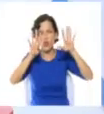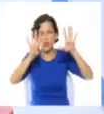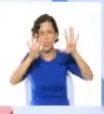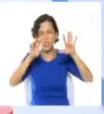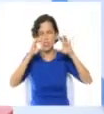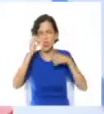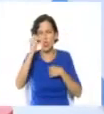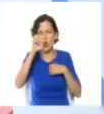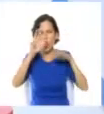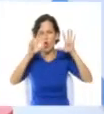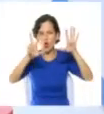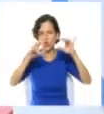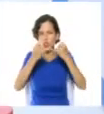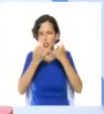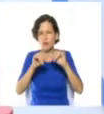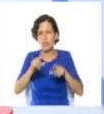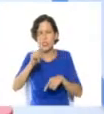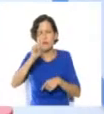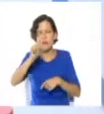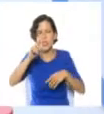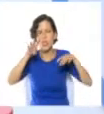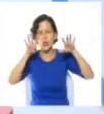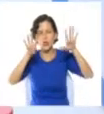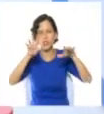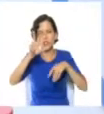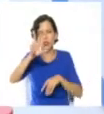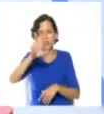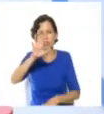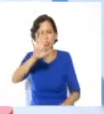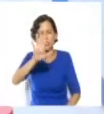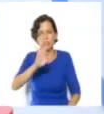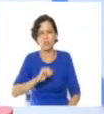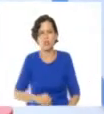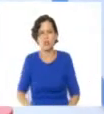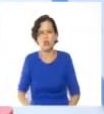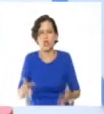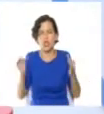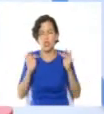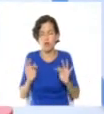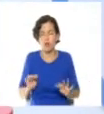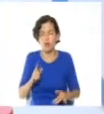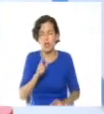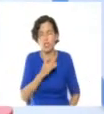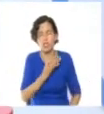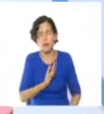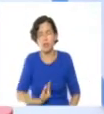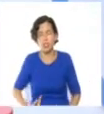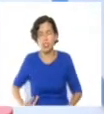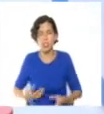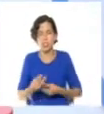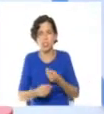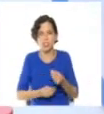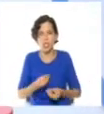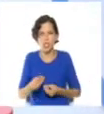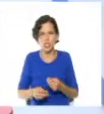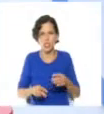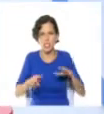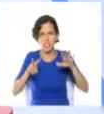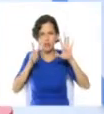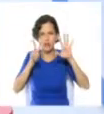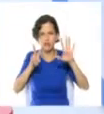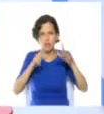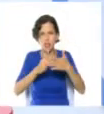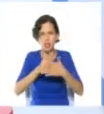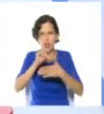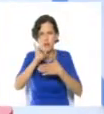1935. De esta forma, el presidente Cipriano Castro realiza aquí 7